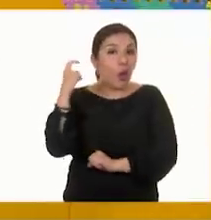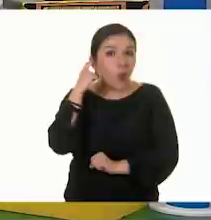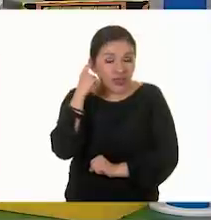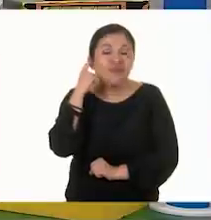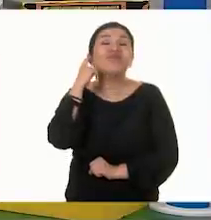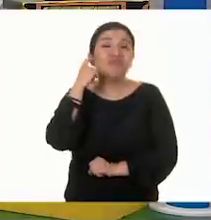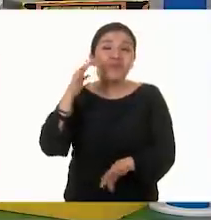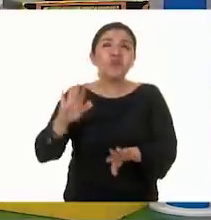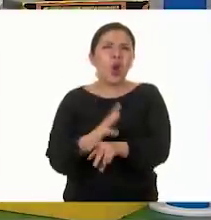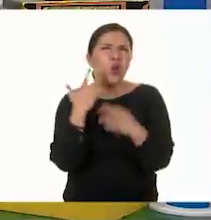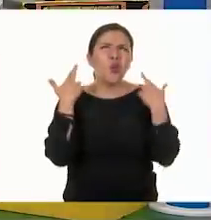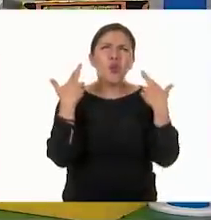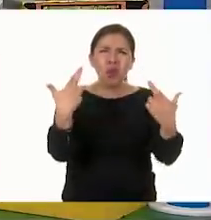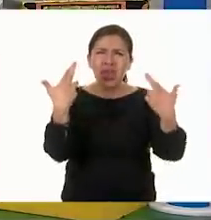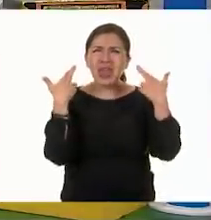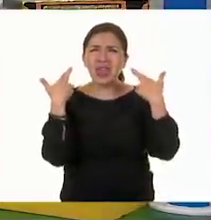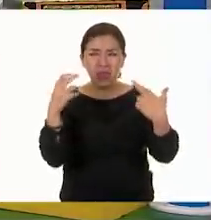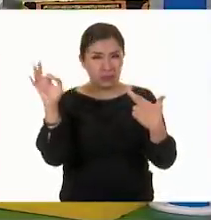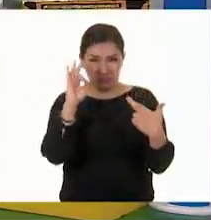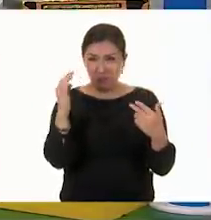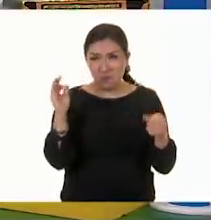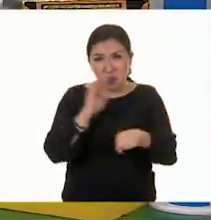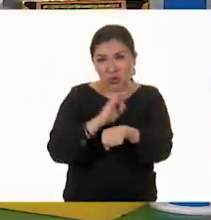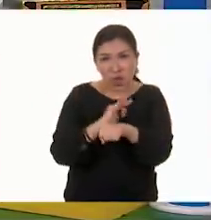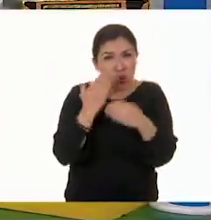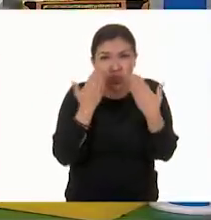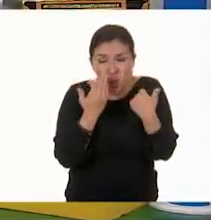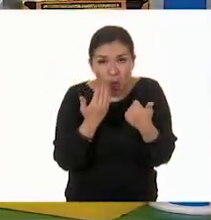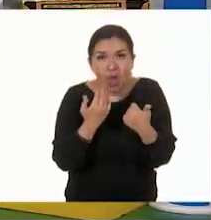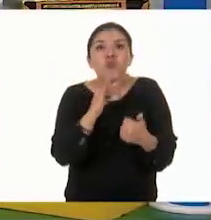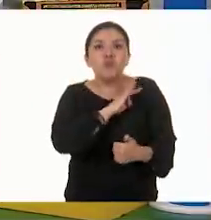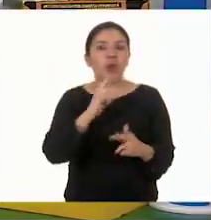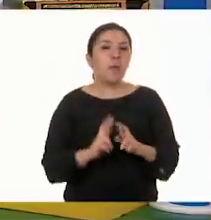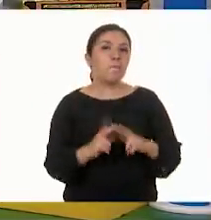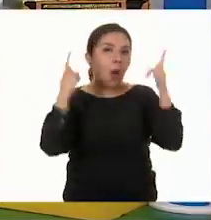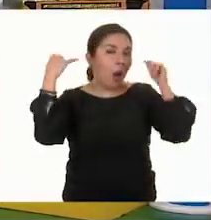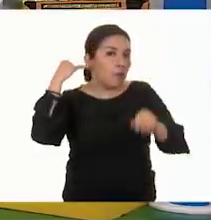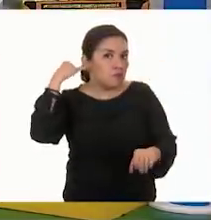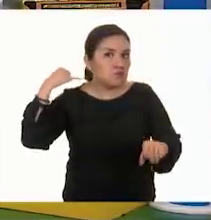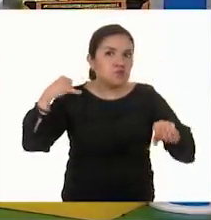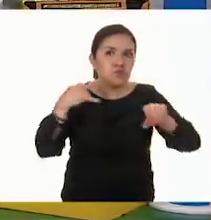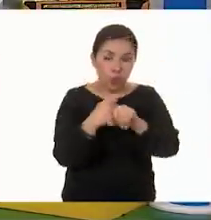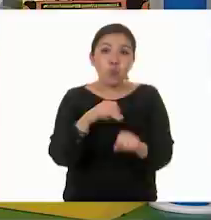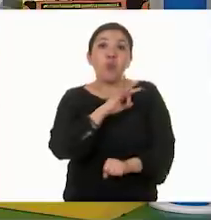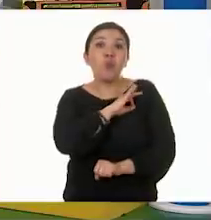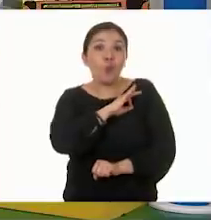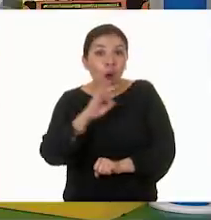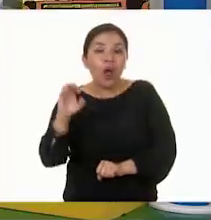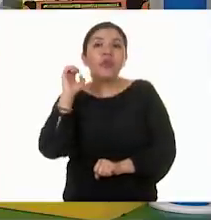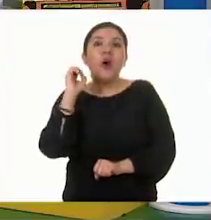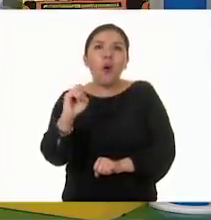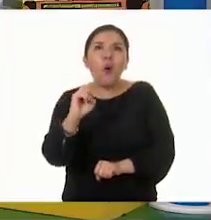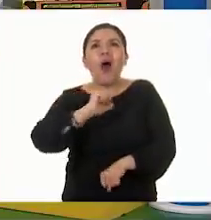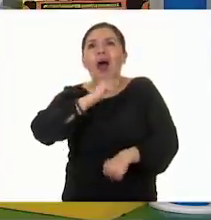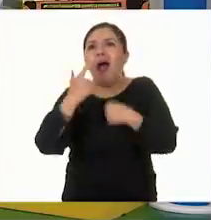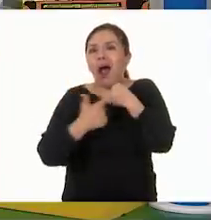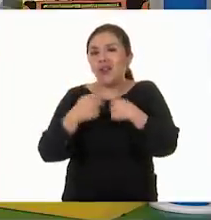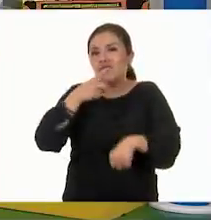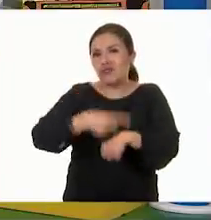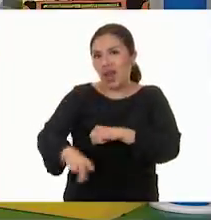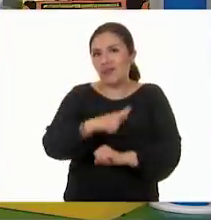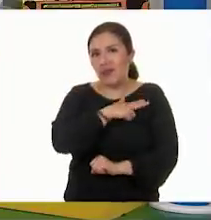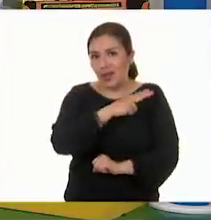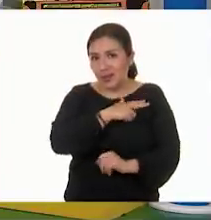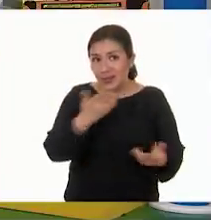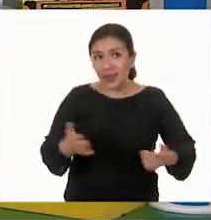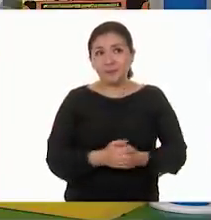porque es tanto el ruido que si ellos no lo protegen, podrían hacer una ruptura de tímpano o tener algún otro tipo de lesión. Sí, no, no,